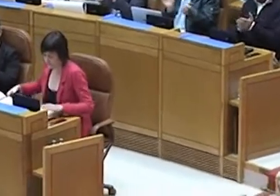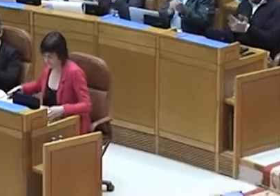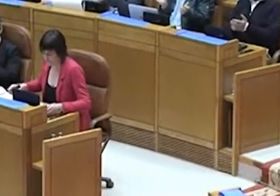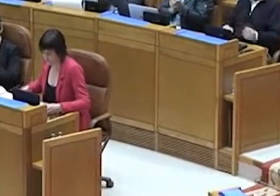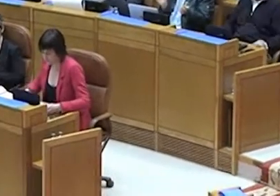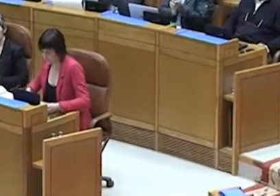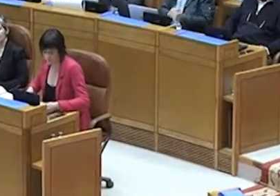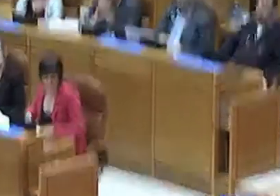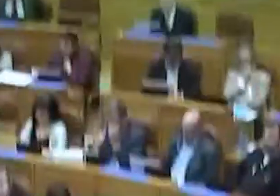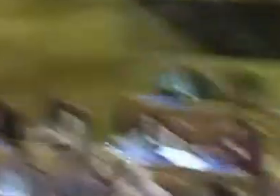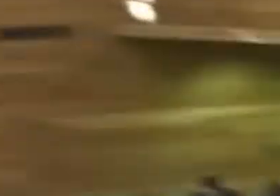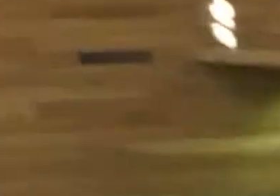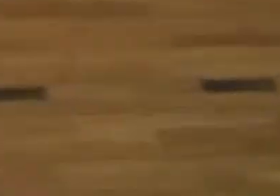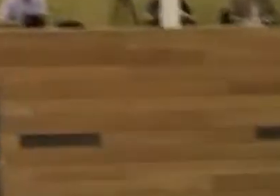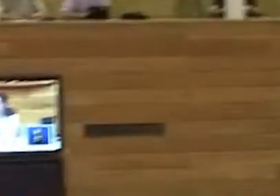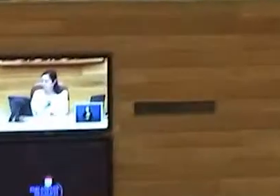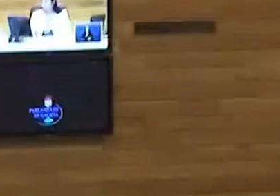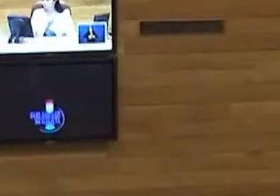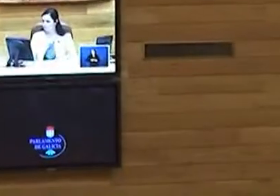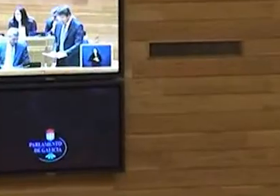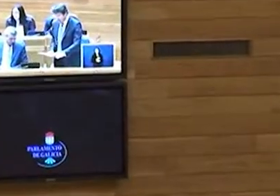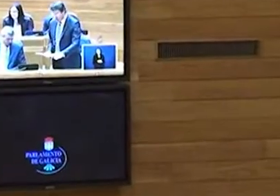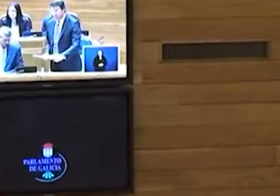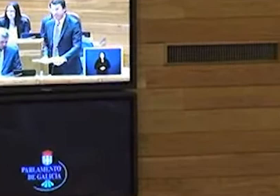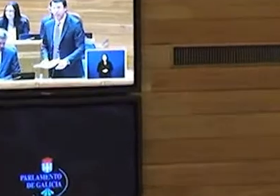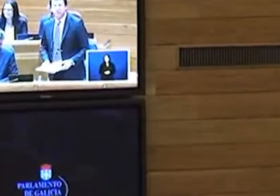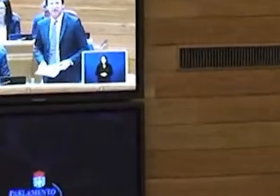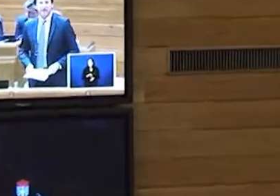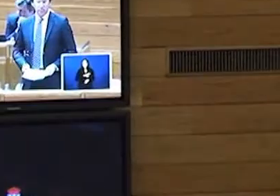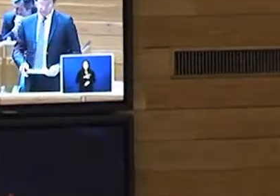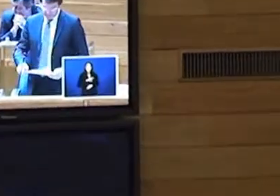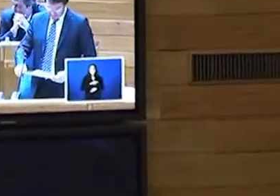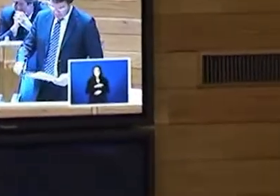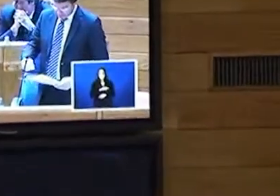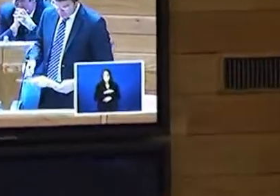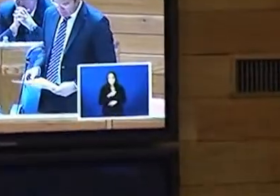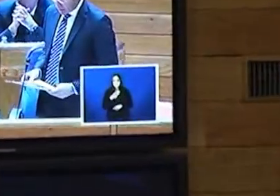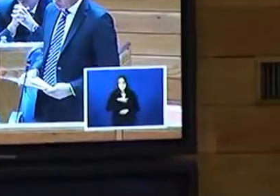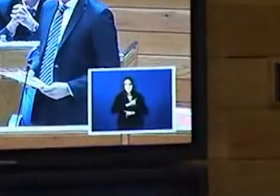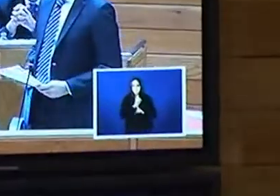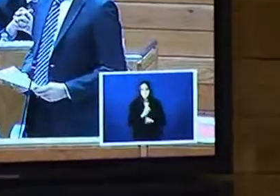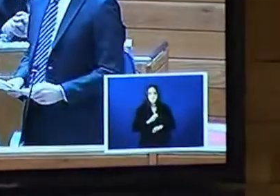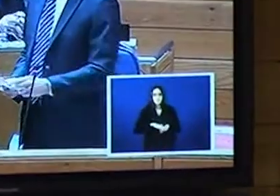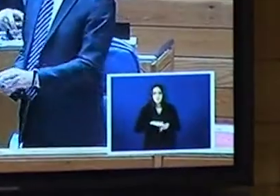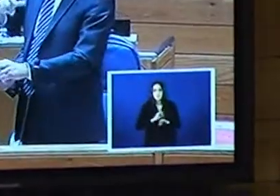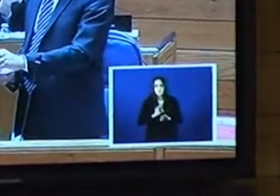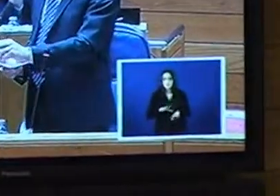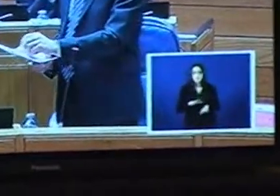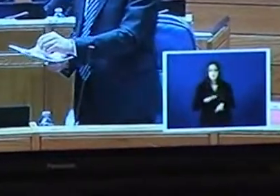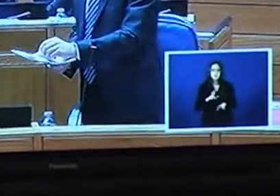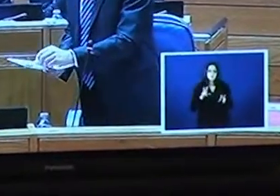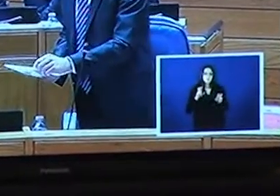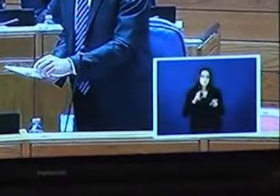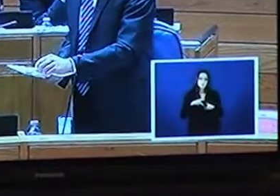Resposta do presidente da Xunta. Señoría, me pregunta que íbamos a facer para contar con instrumentos